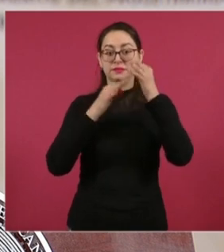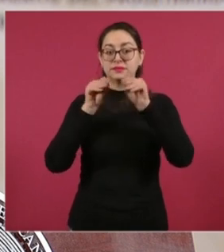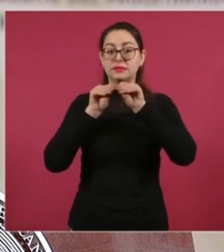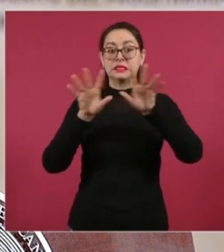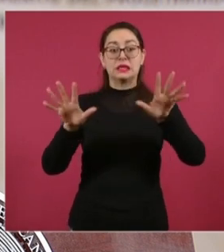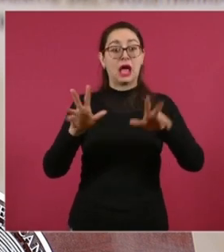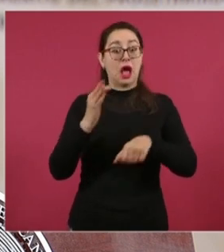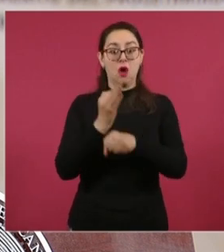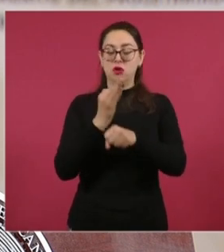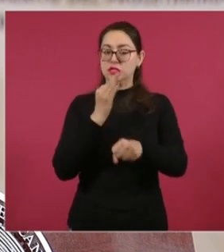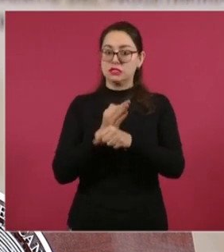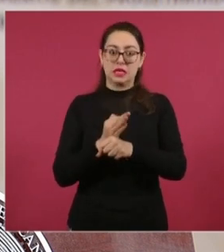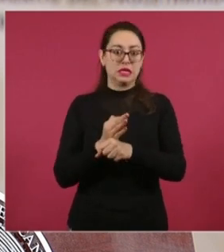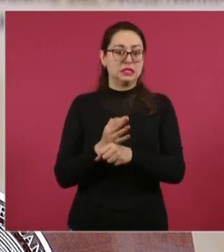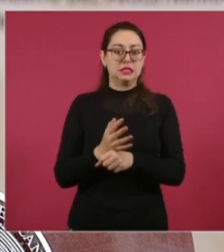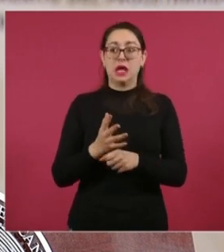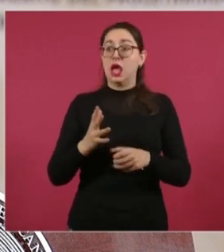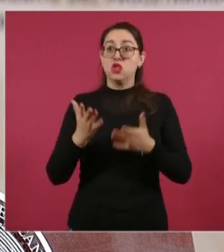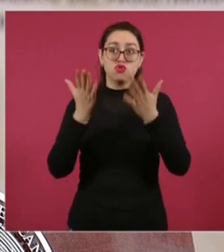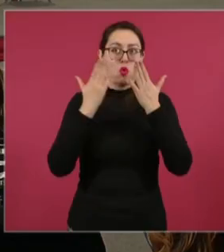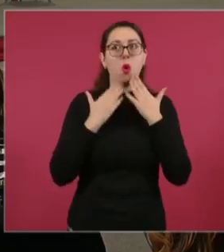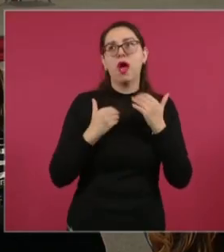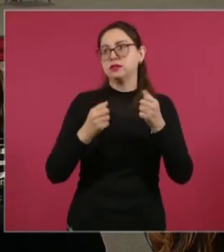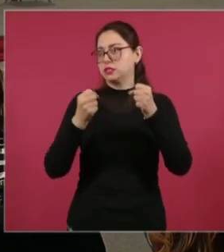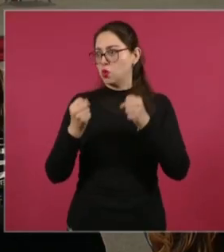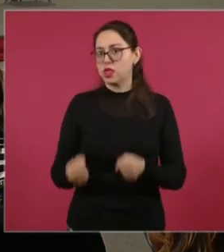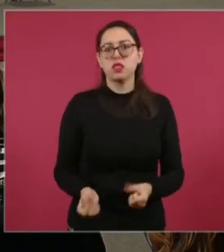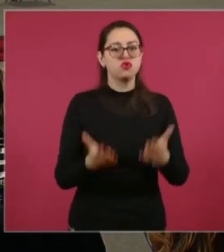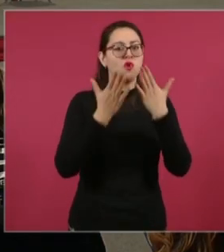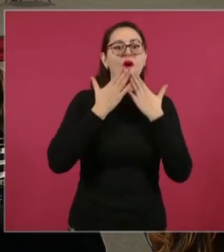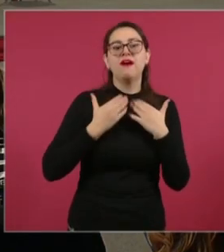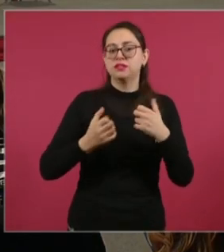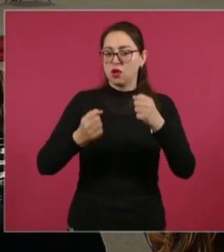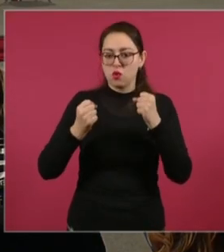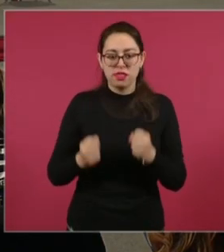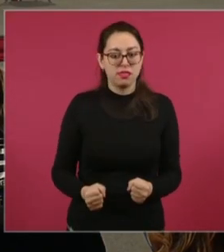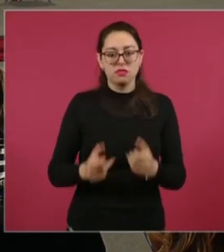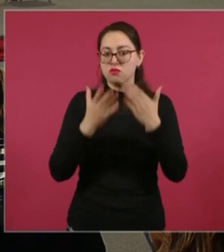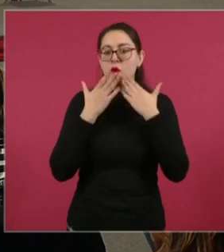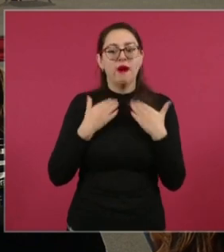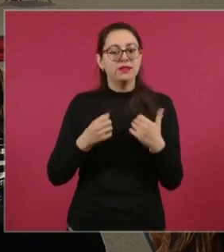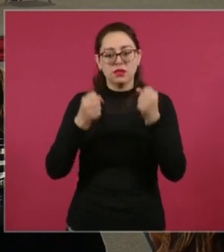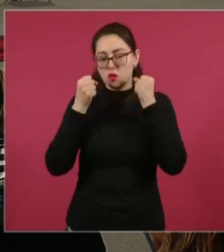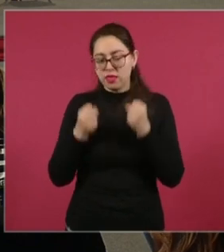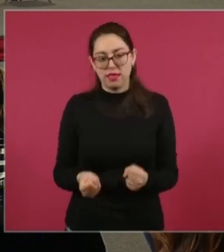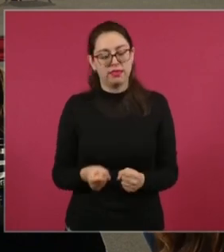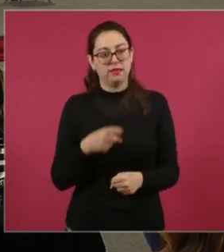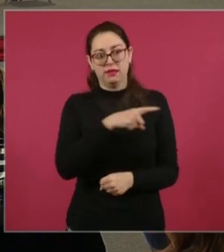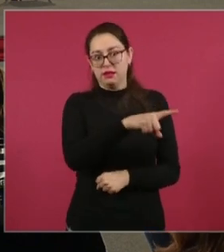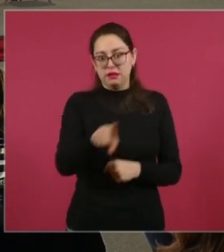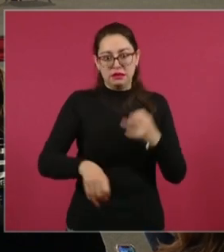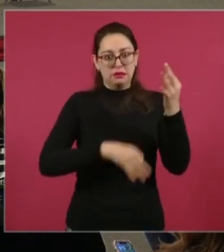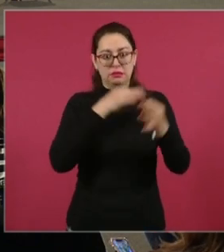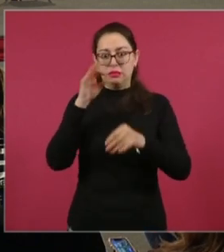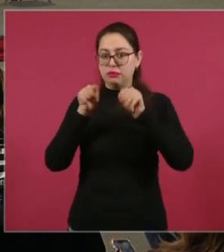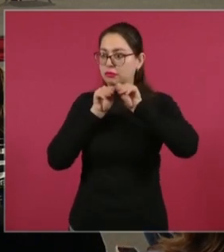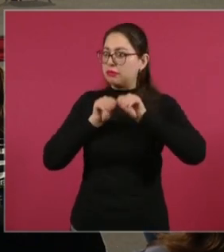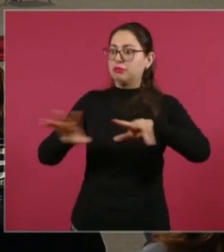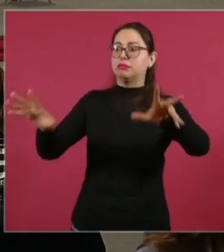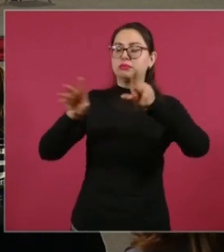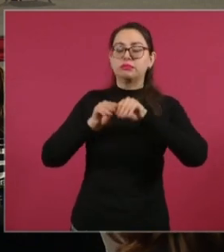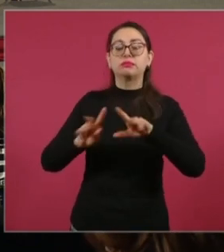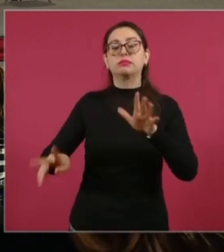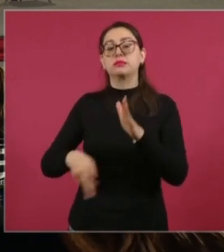inseguridad y de la seguridad pública, esto tiene fines de engañar al pueblo.